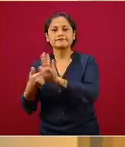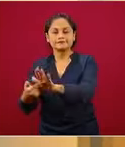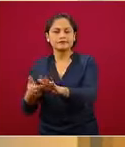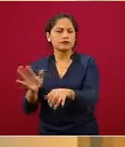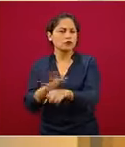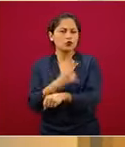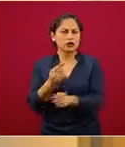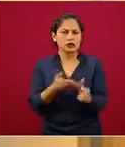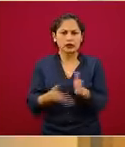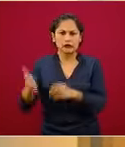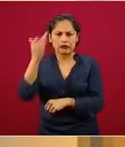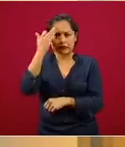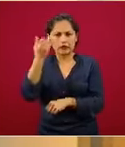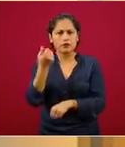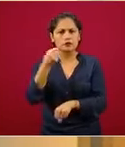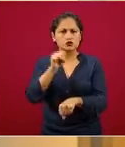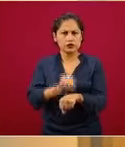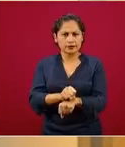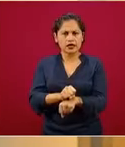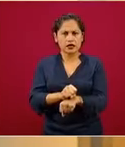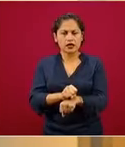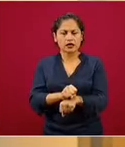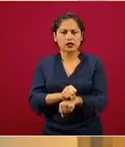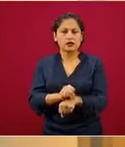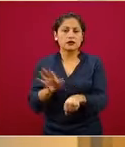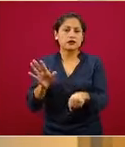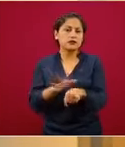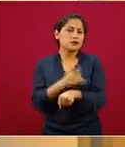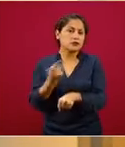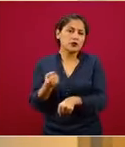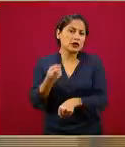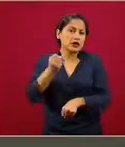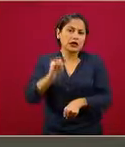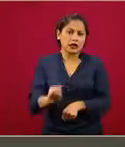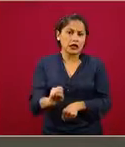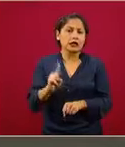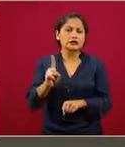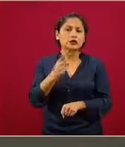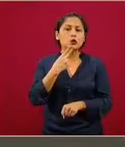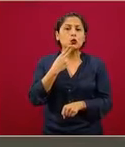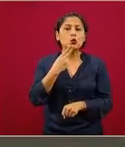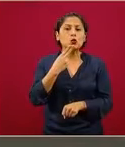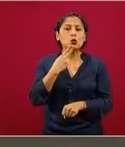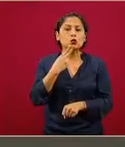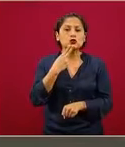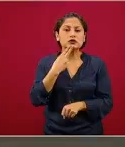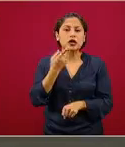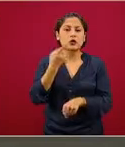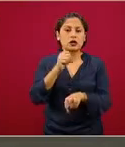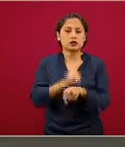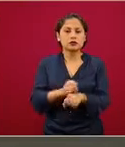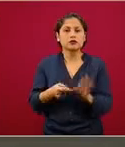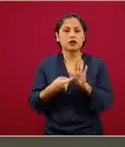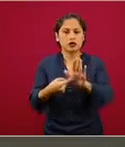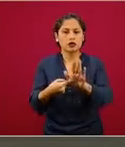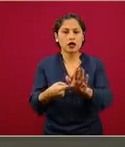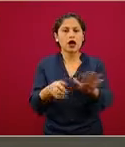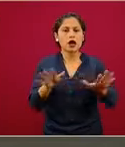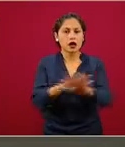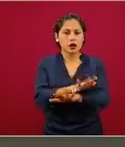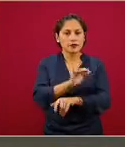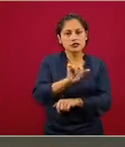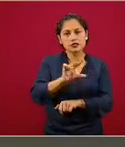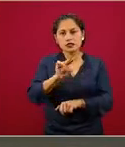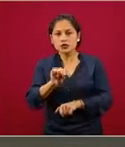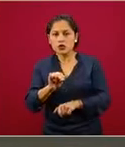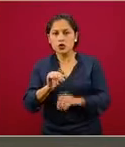pragmatismo. Cada semana vamos a poder decir, estos cambiaron, estos no cambiaron, estos